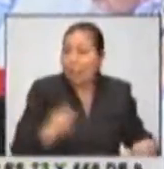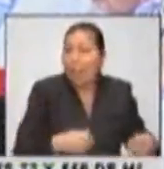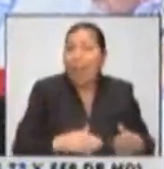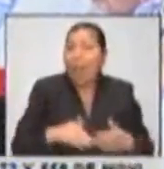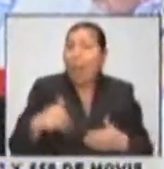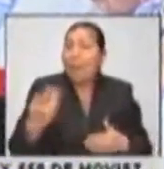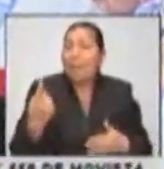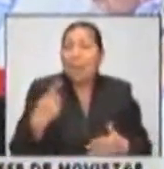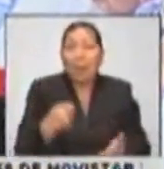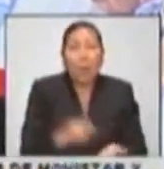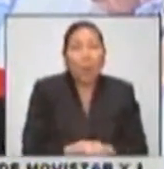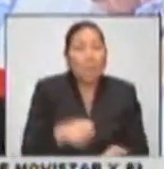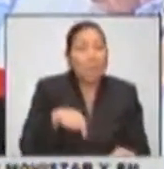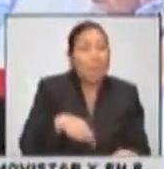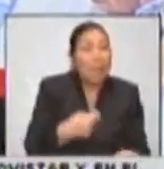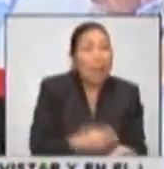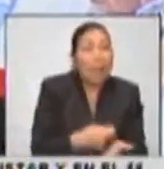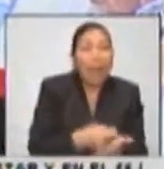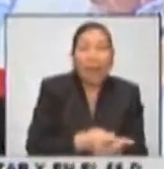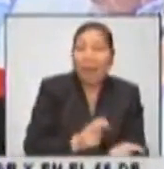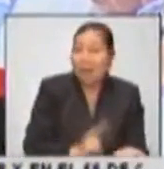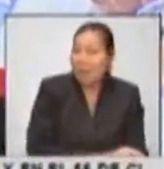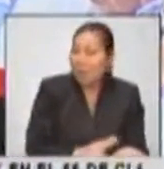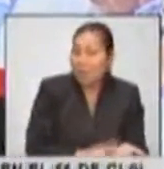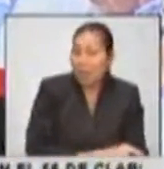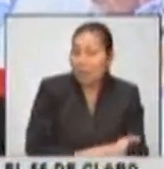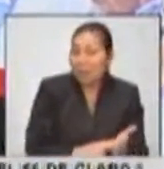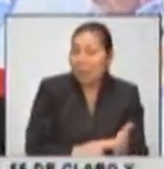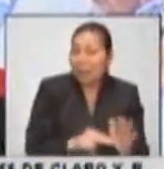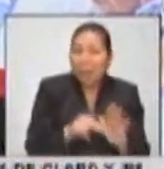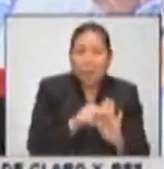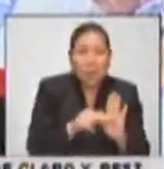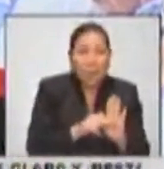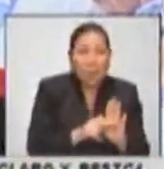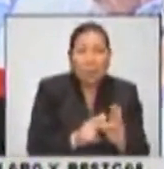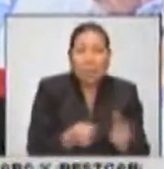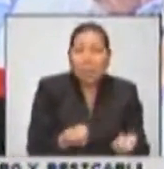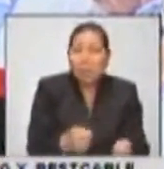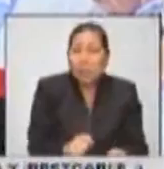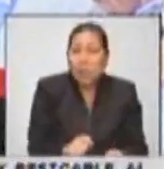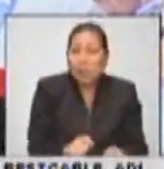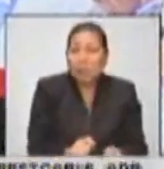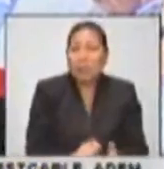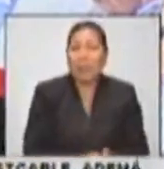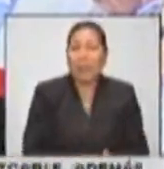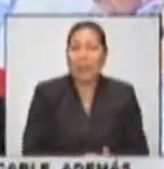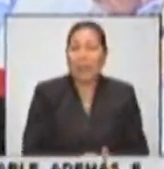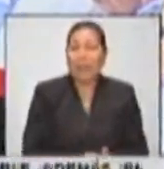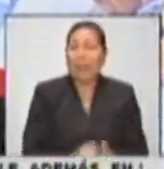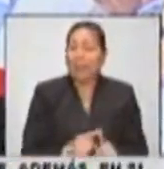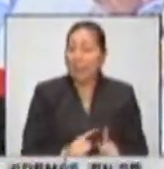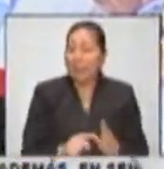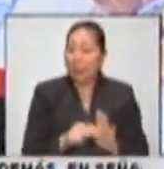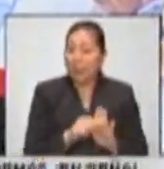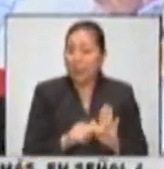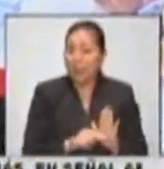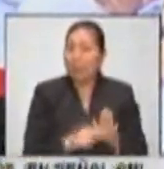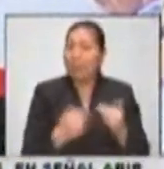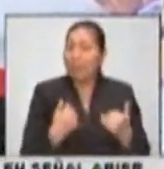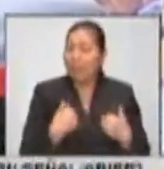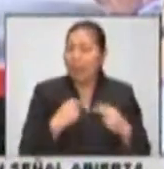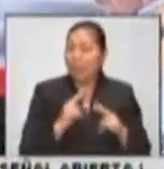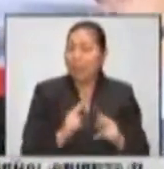afuera para no pagar impuestos. Esta norma se ha dejado sin efecto, se ha suspendido la aplicación, pero es una norma que tiene que ver